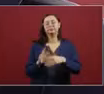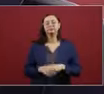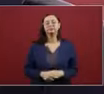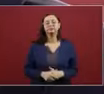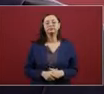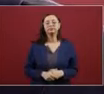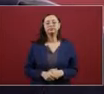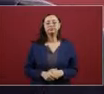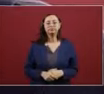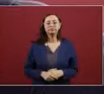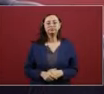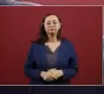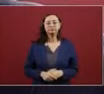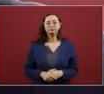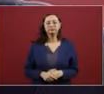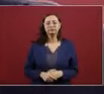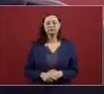Es